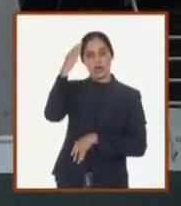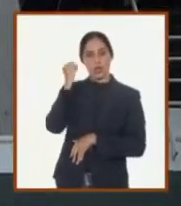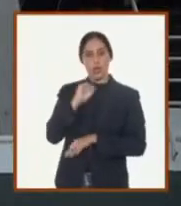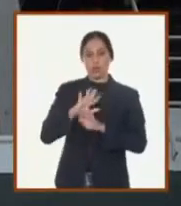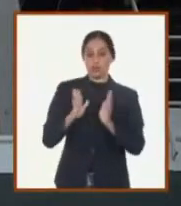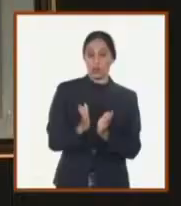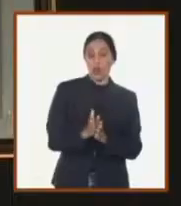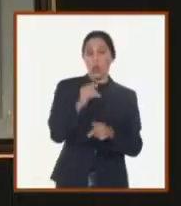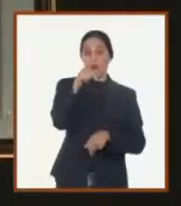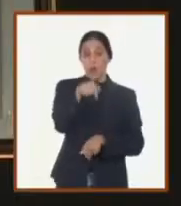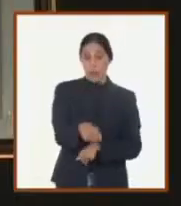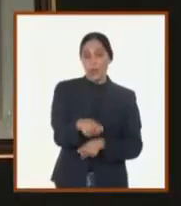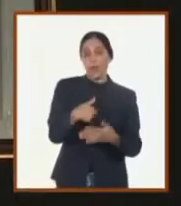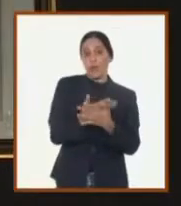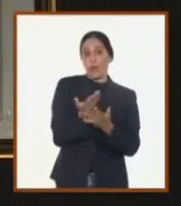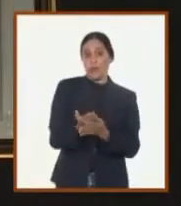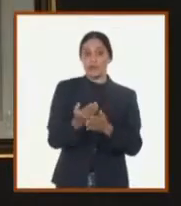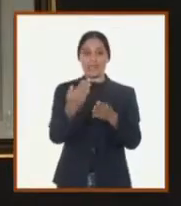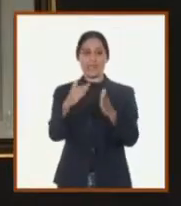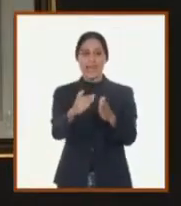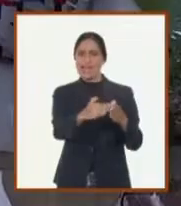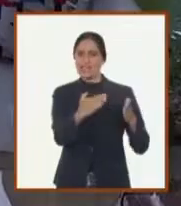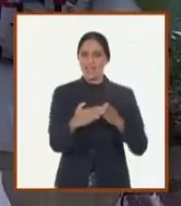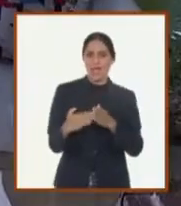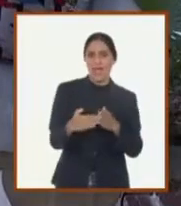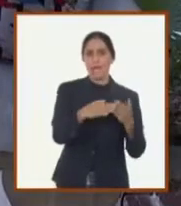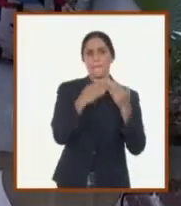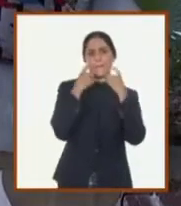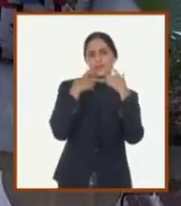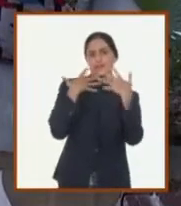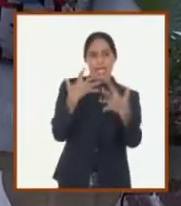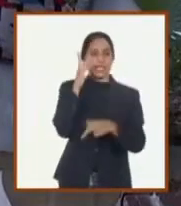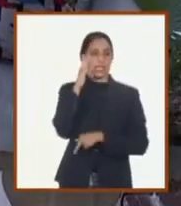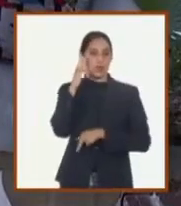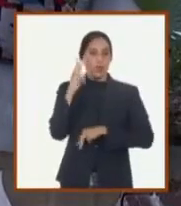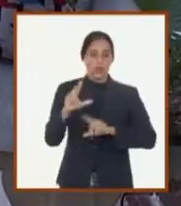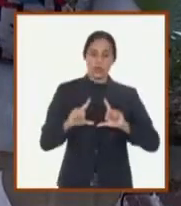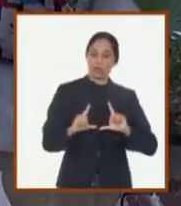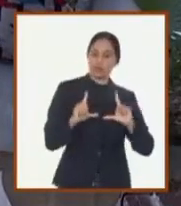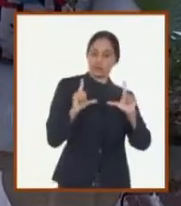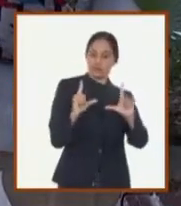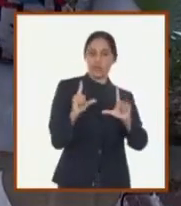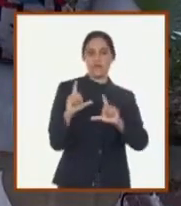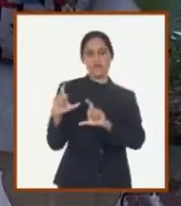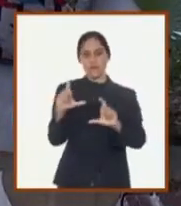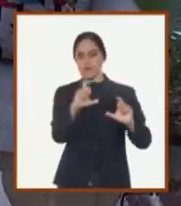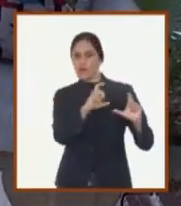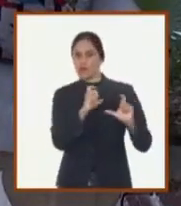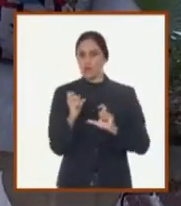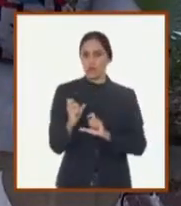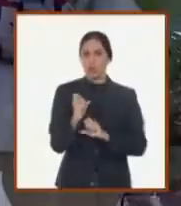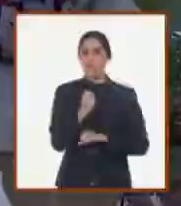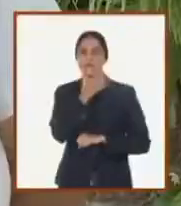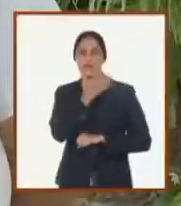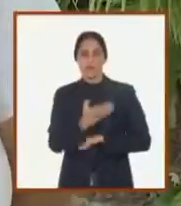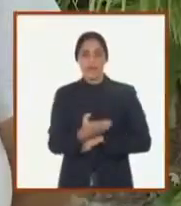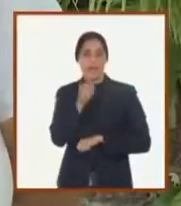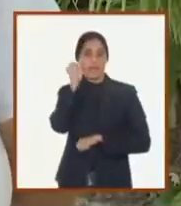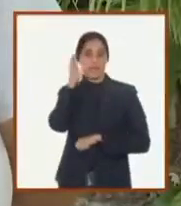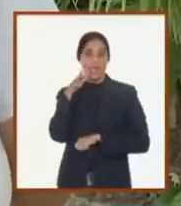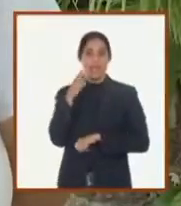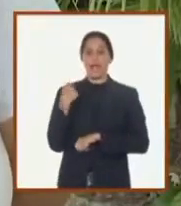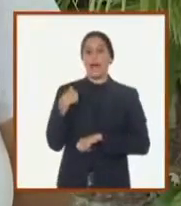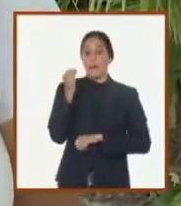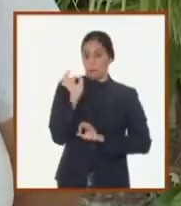los vecinos del edificio 1007 salvaguardan el legado de Celia y Fidel una mujer que defendió sobre todo en nuestra